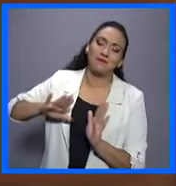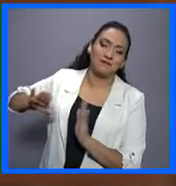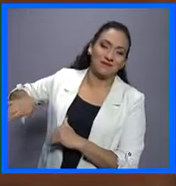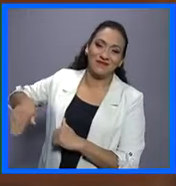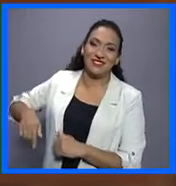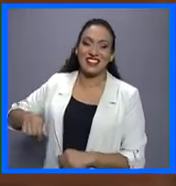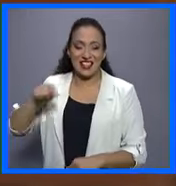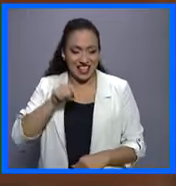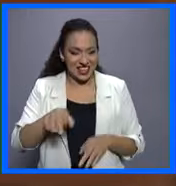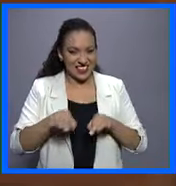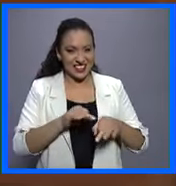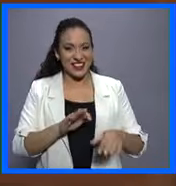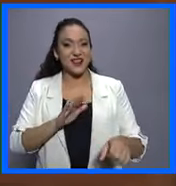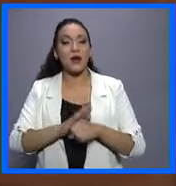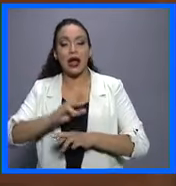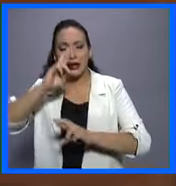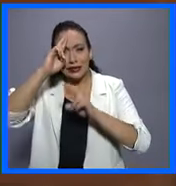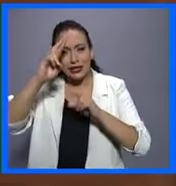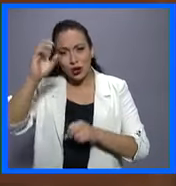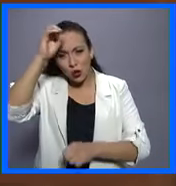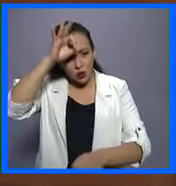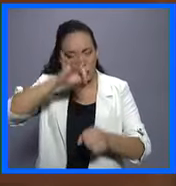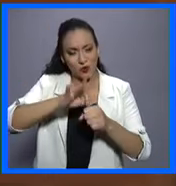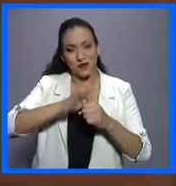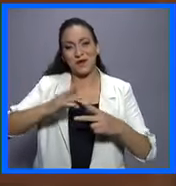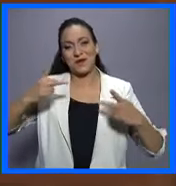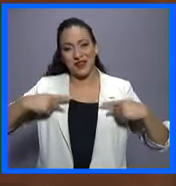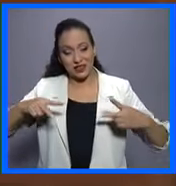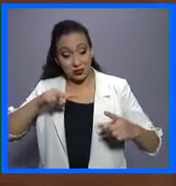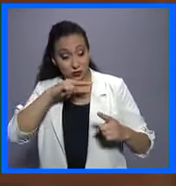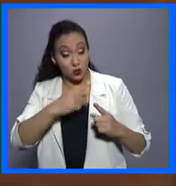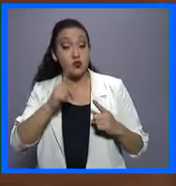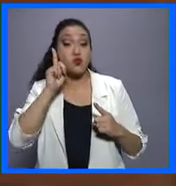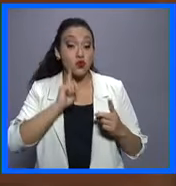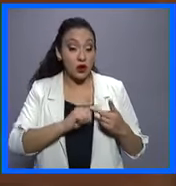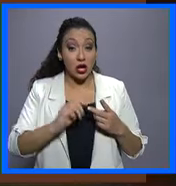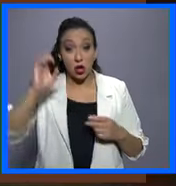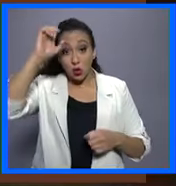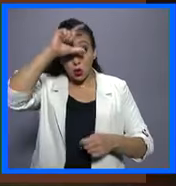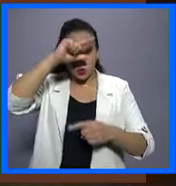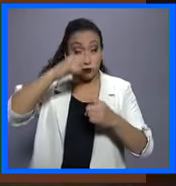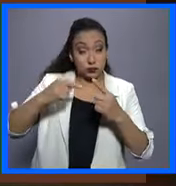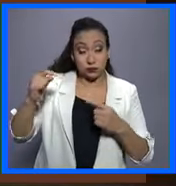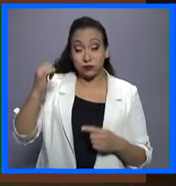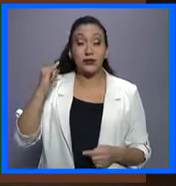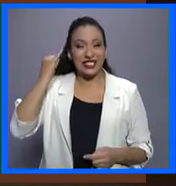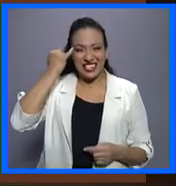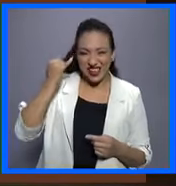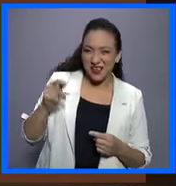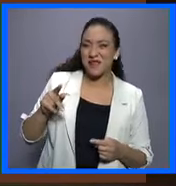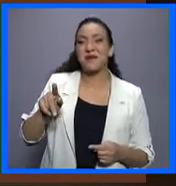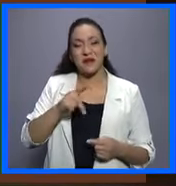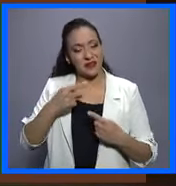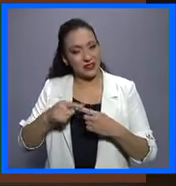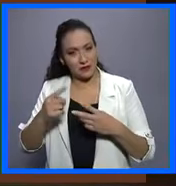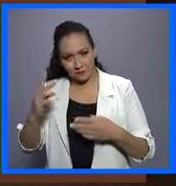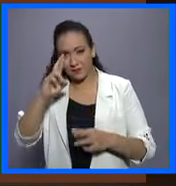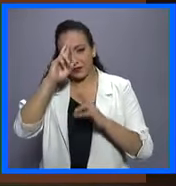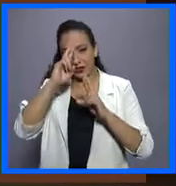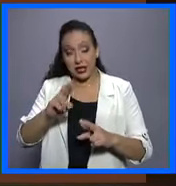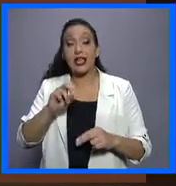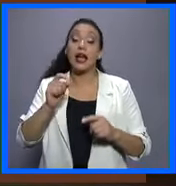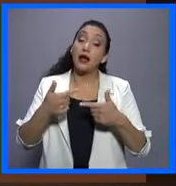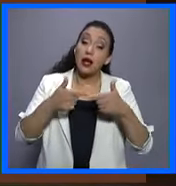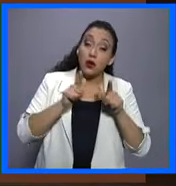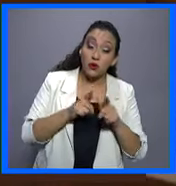comprometida totalmente con la democracia, la perspectiva de género, el pluralismo jurídico y la representación política de los grupos de